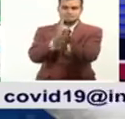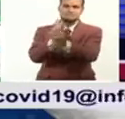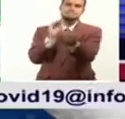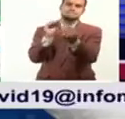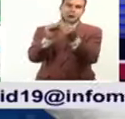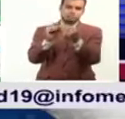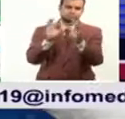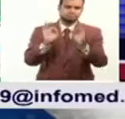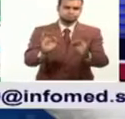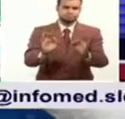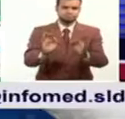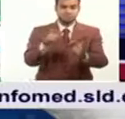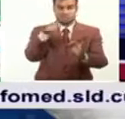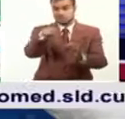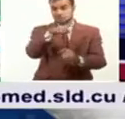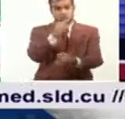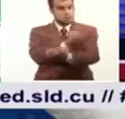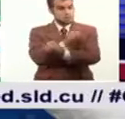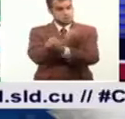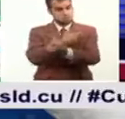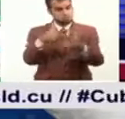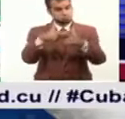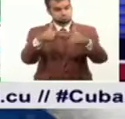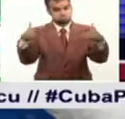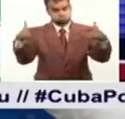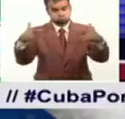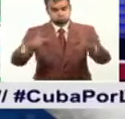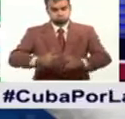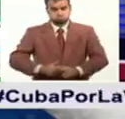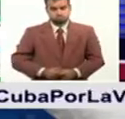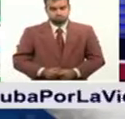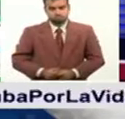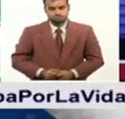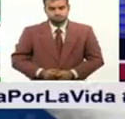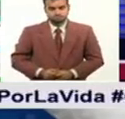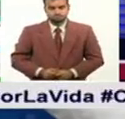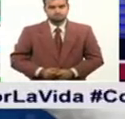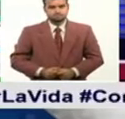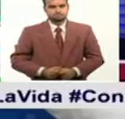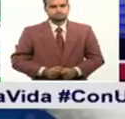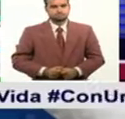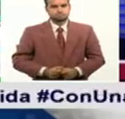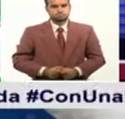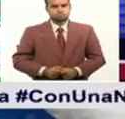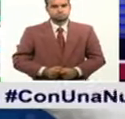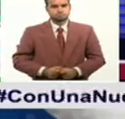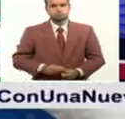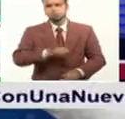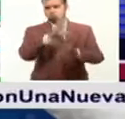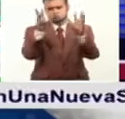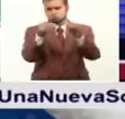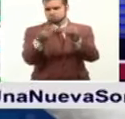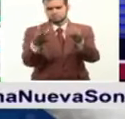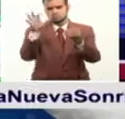el grupo de mayor riesgo de transmisión de la enfermedad. En el acumulado es el